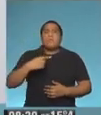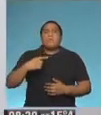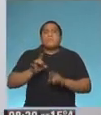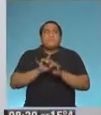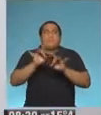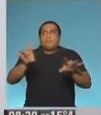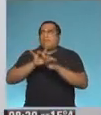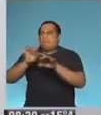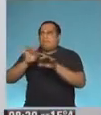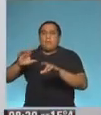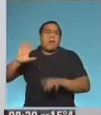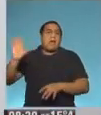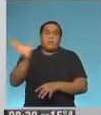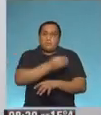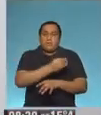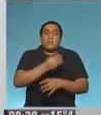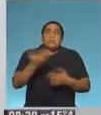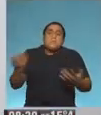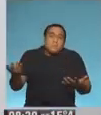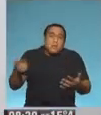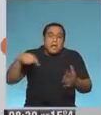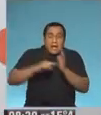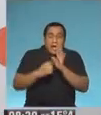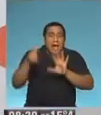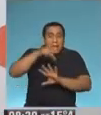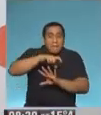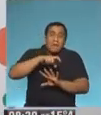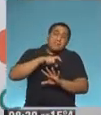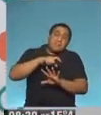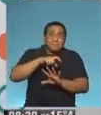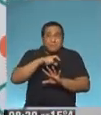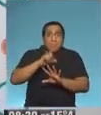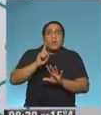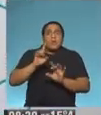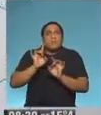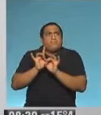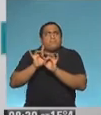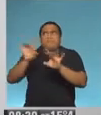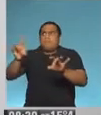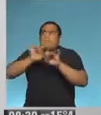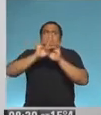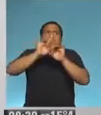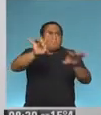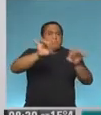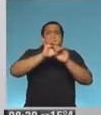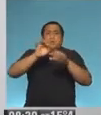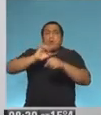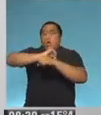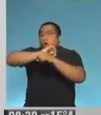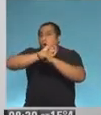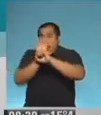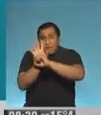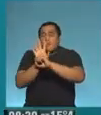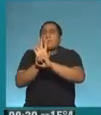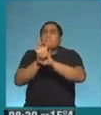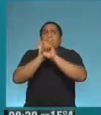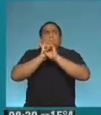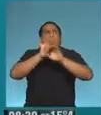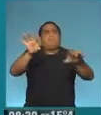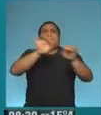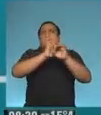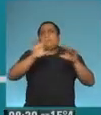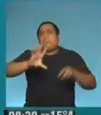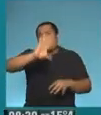a toda la población. Porque aunque no esté en el AMBA, sigue realmente muy presente el COVID en la región